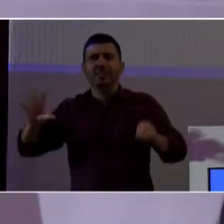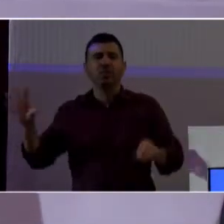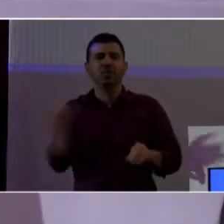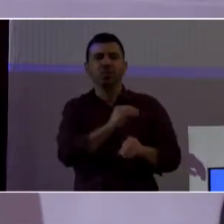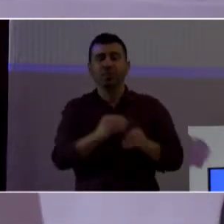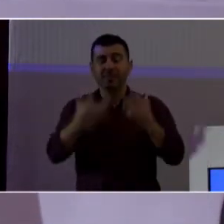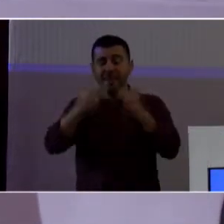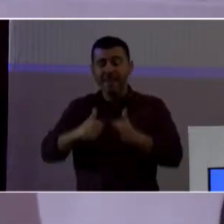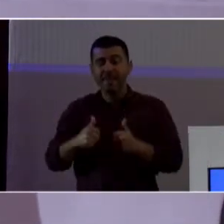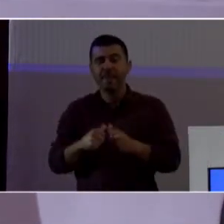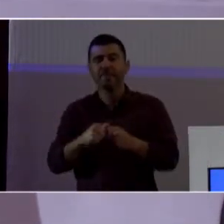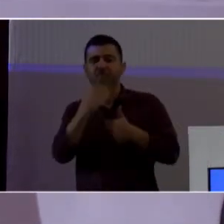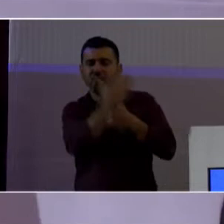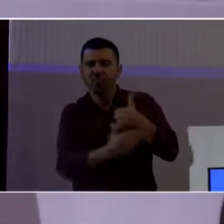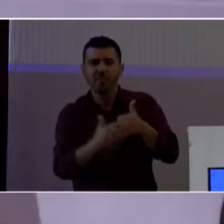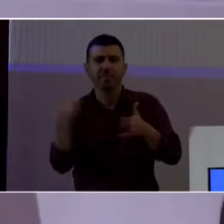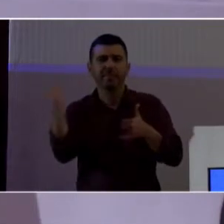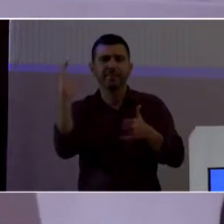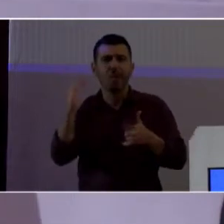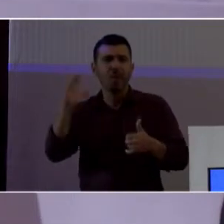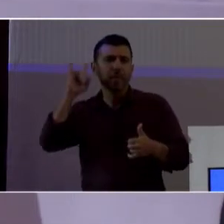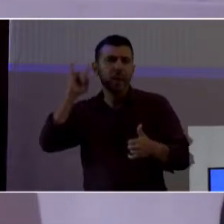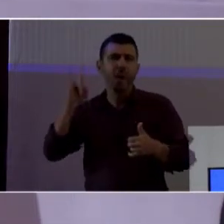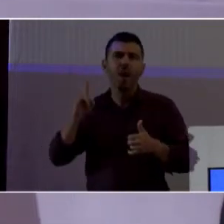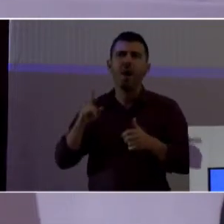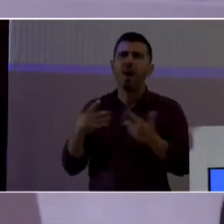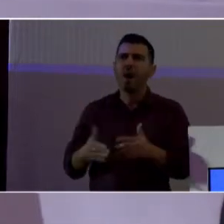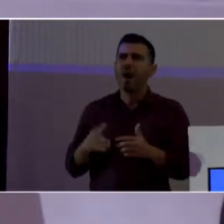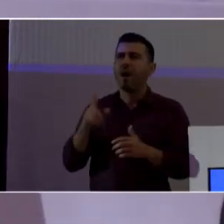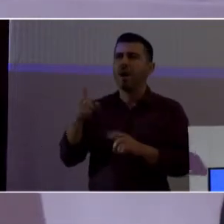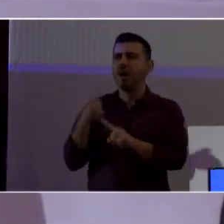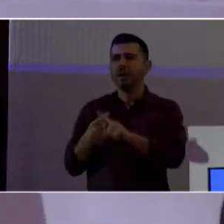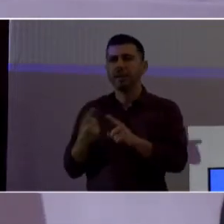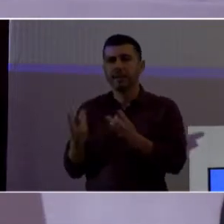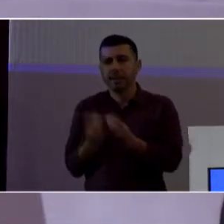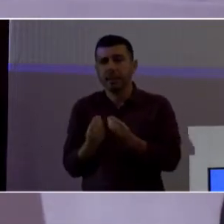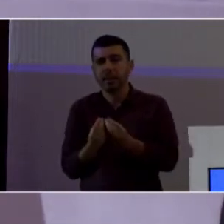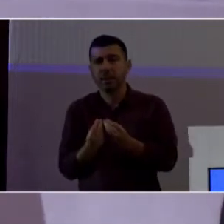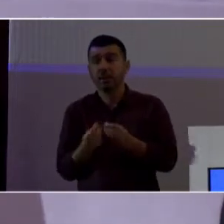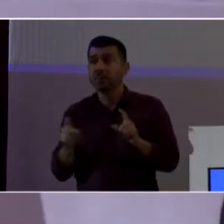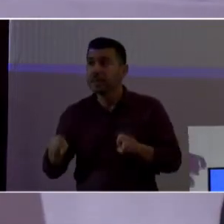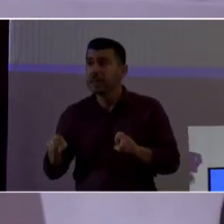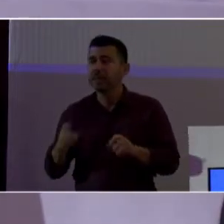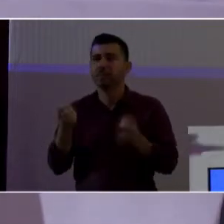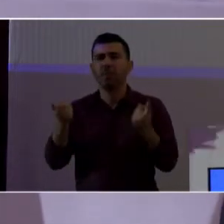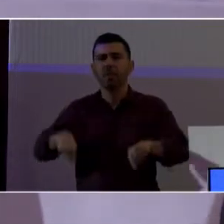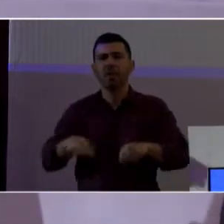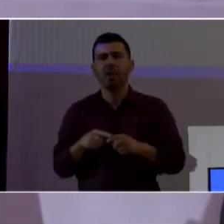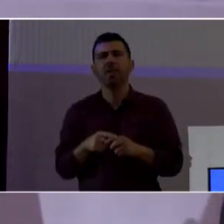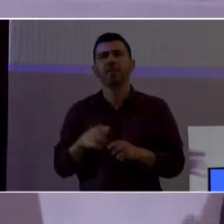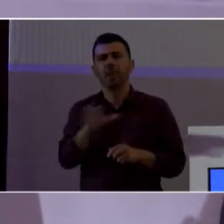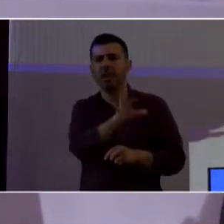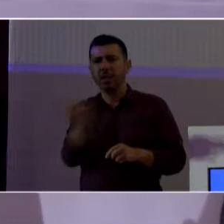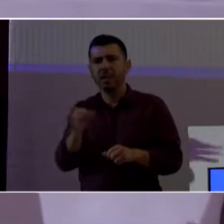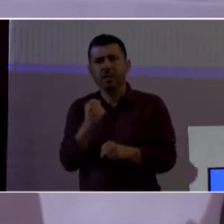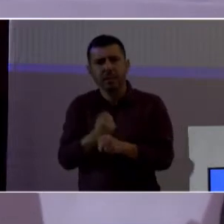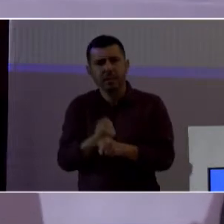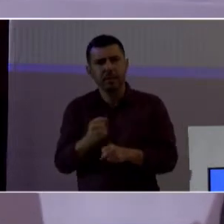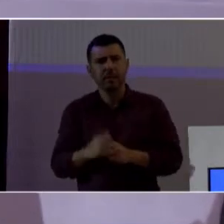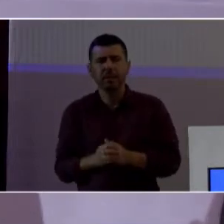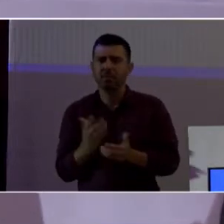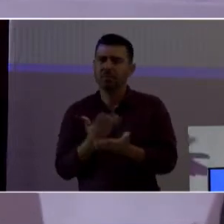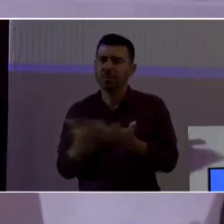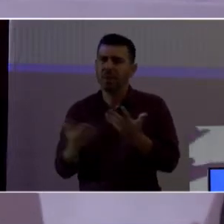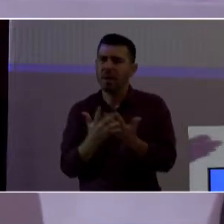toda Colombia, porque en toda Colombia tenemos compañeros excombatientes que necesitan de esa mano amiga y también de esa oportunidad